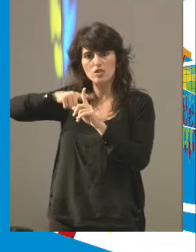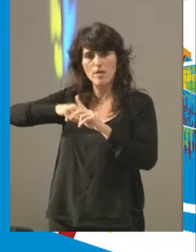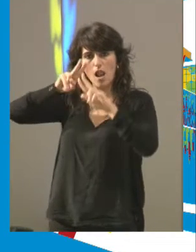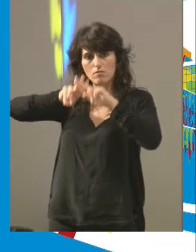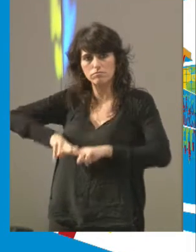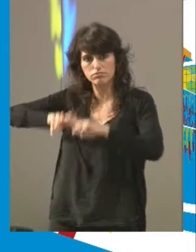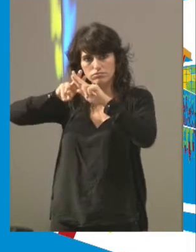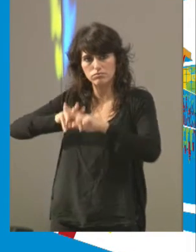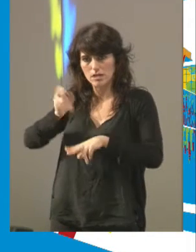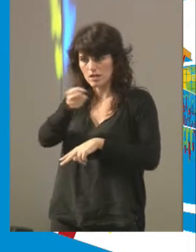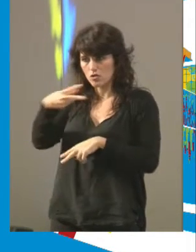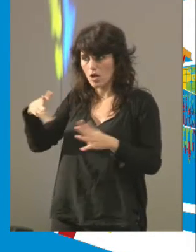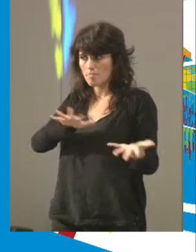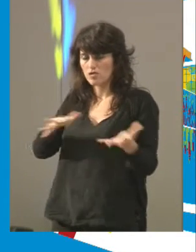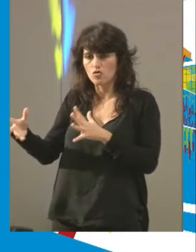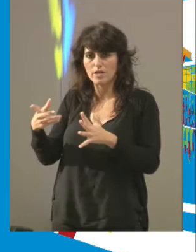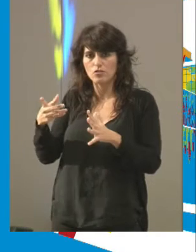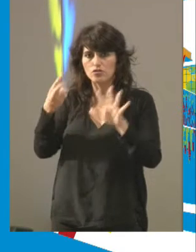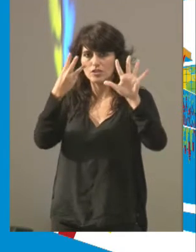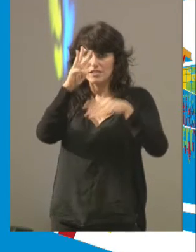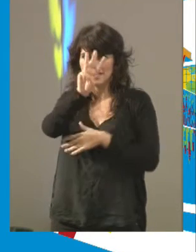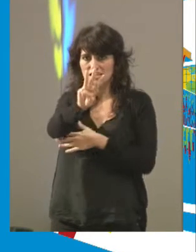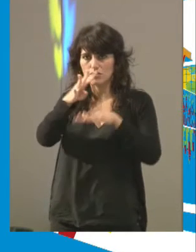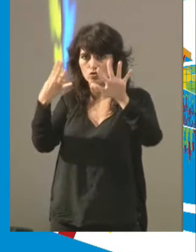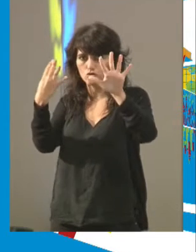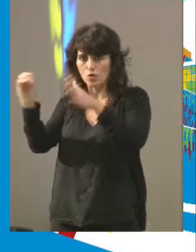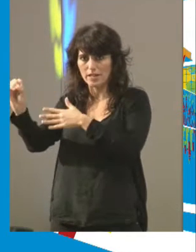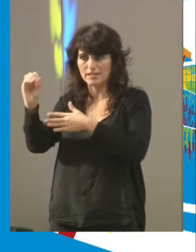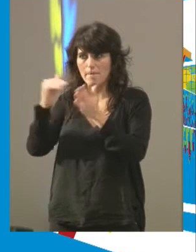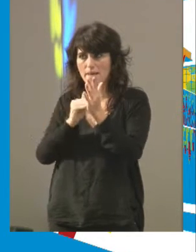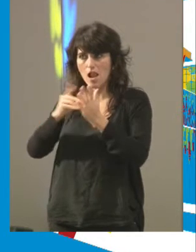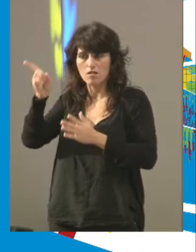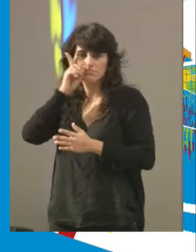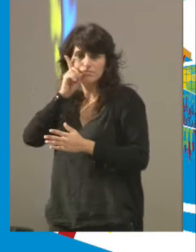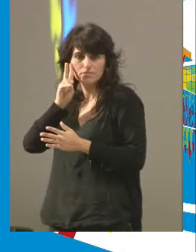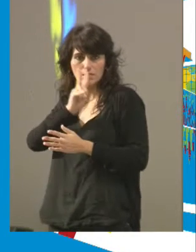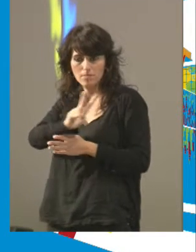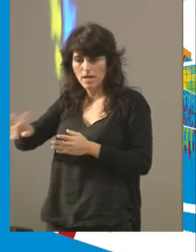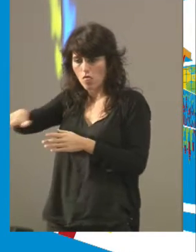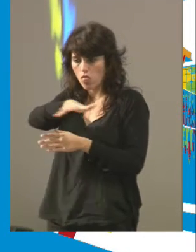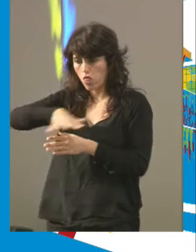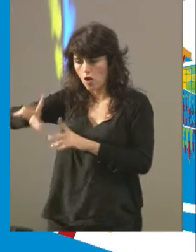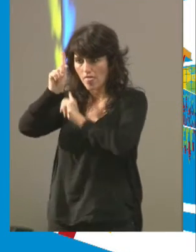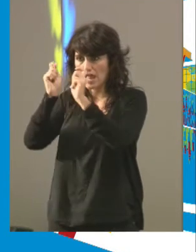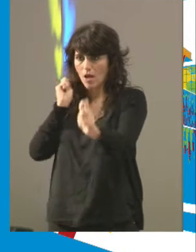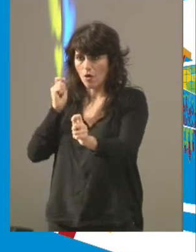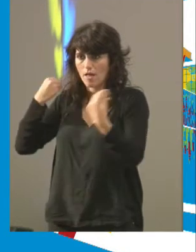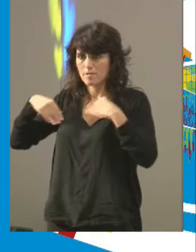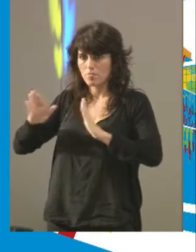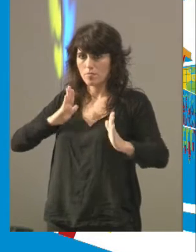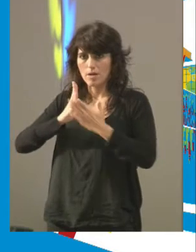muestra aproximadamente de 390.000 terminales que se visualizaban en el área de Zaragoza durante el periodo de